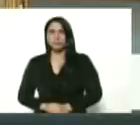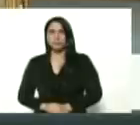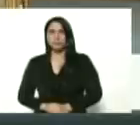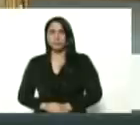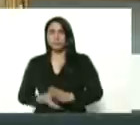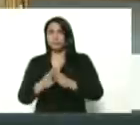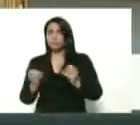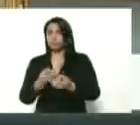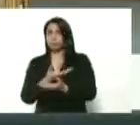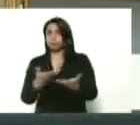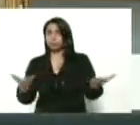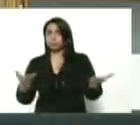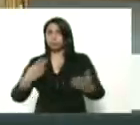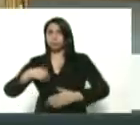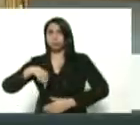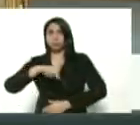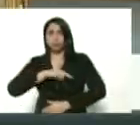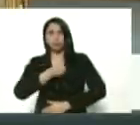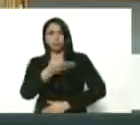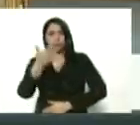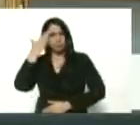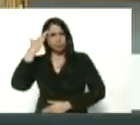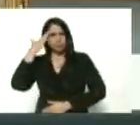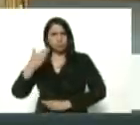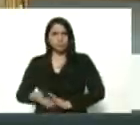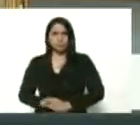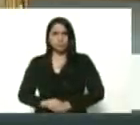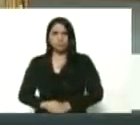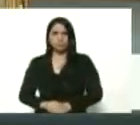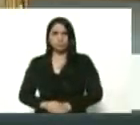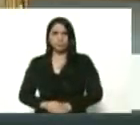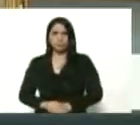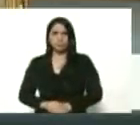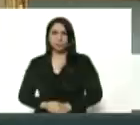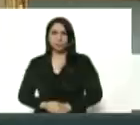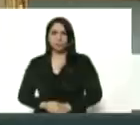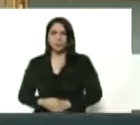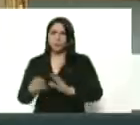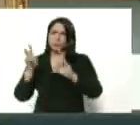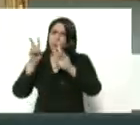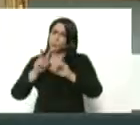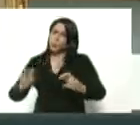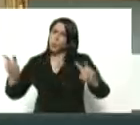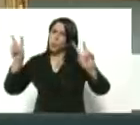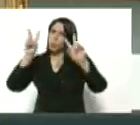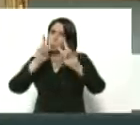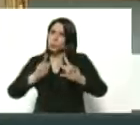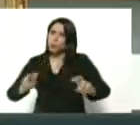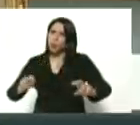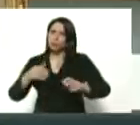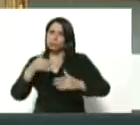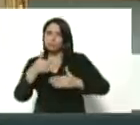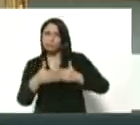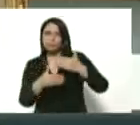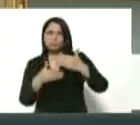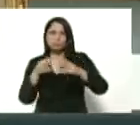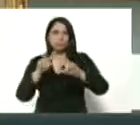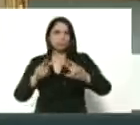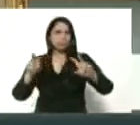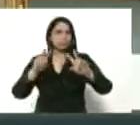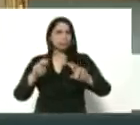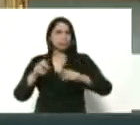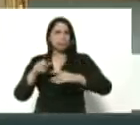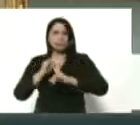Todo esto nos llevó a nosotros, como saben ustedes, a una investigación que ya llevaba